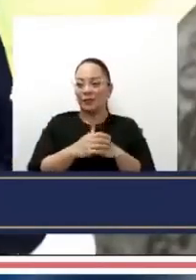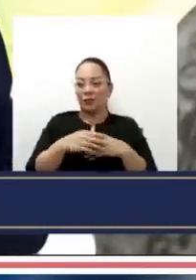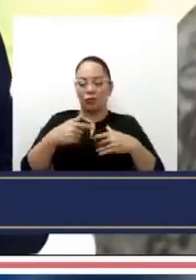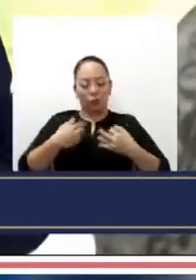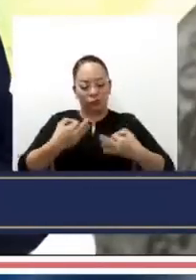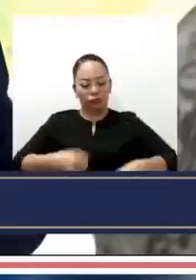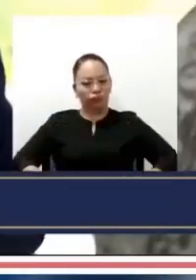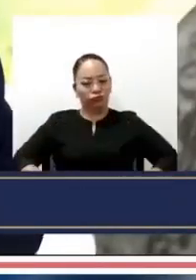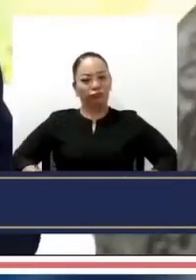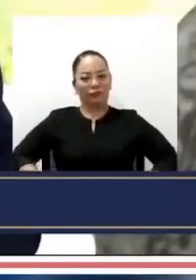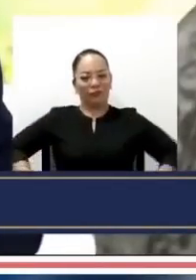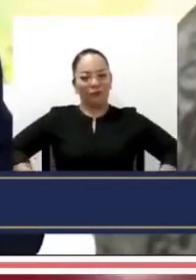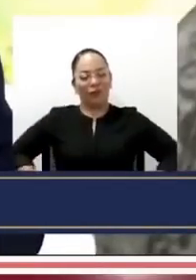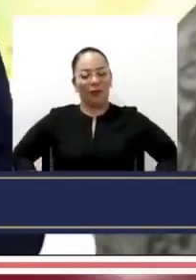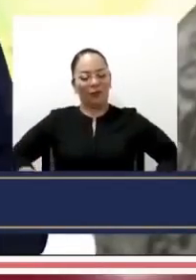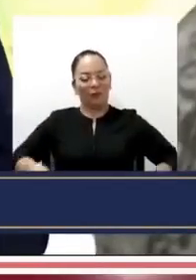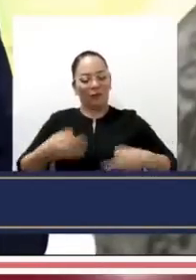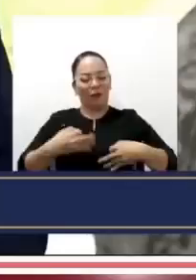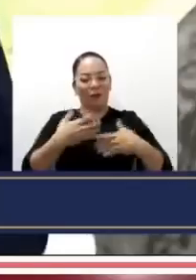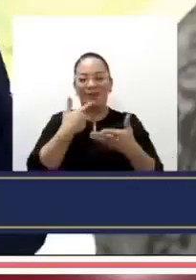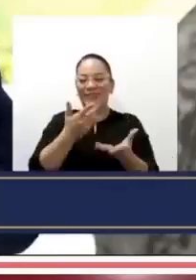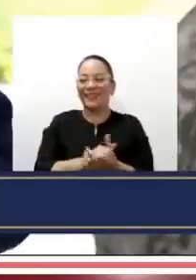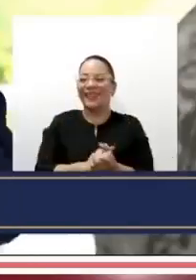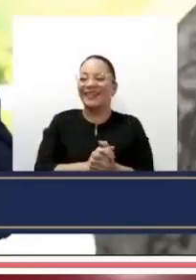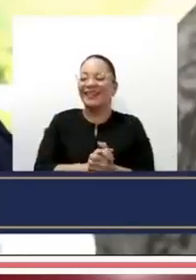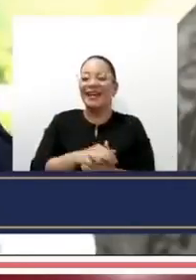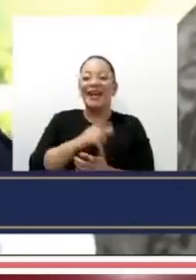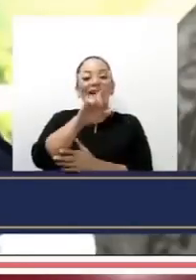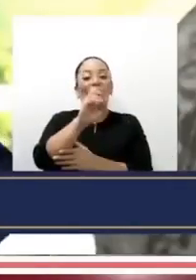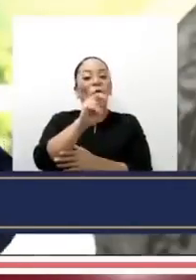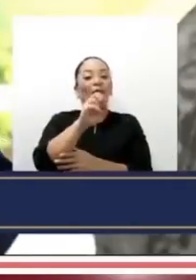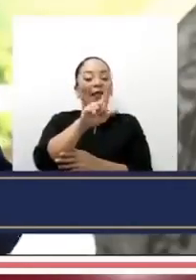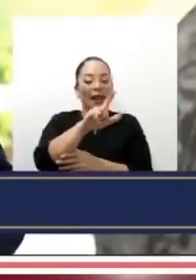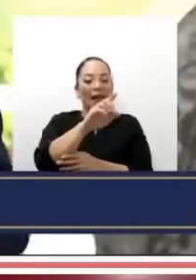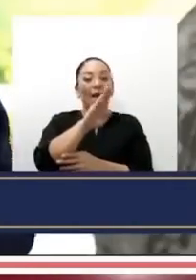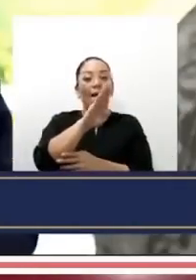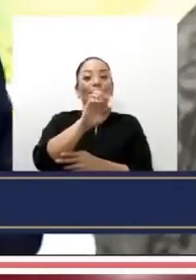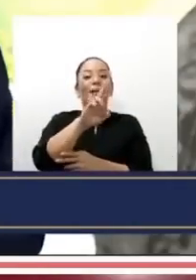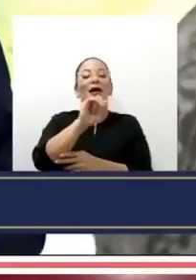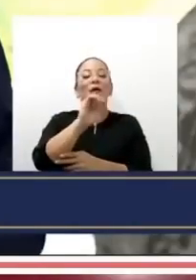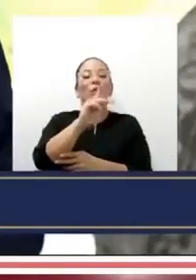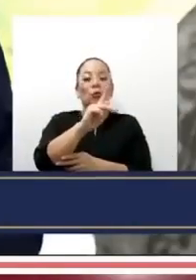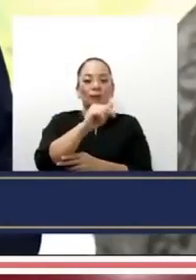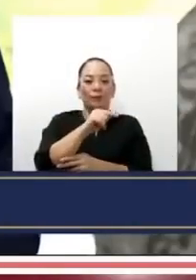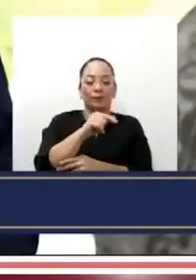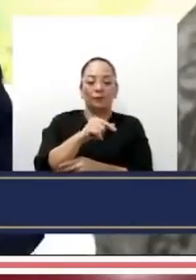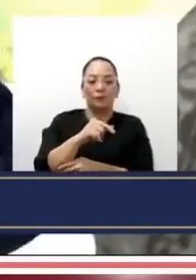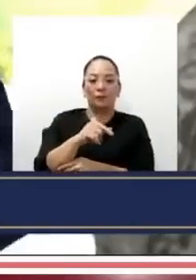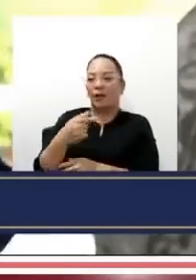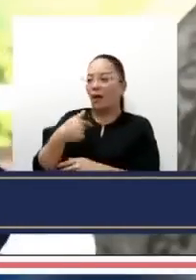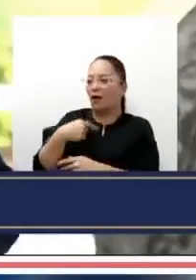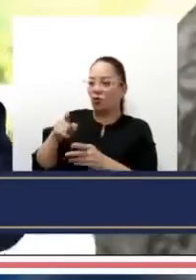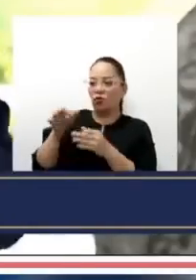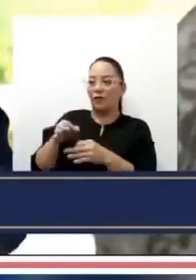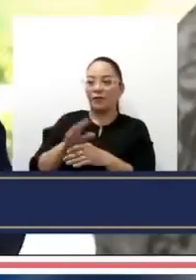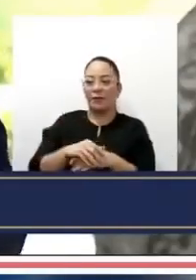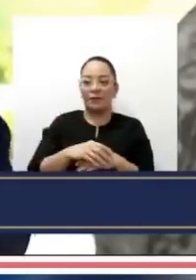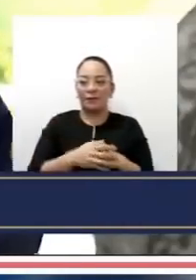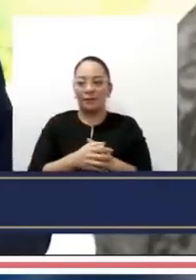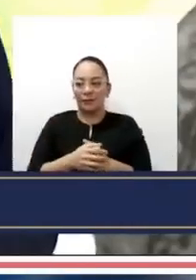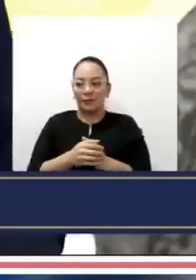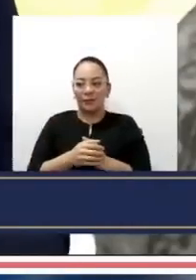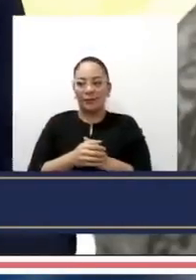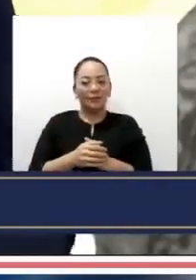pie y asumir. Firme. Don Leonel Baruch Goldberg. No, yo no me pongo firme. No, ese